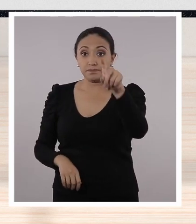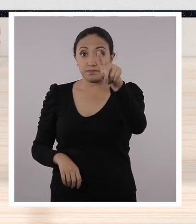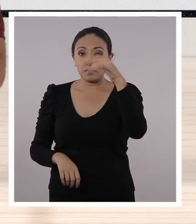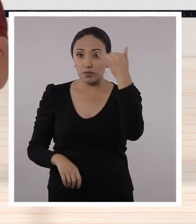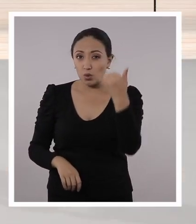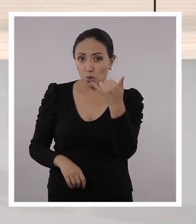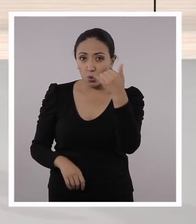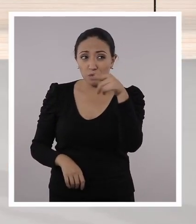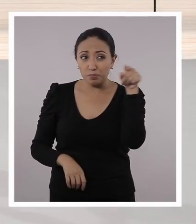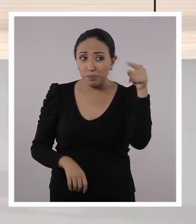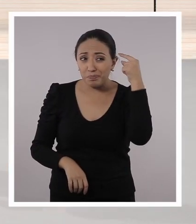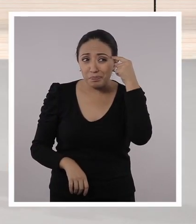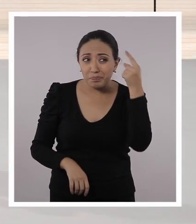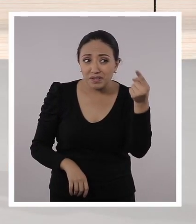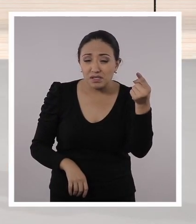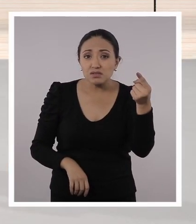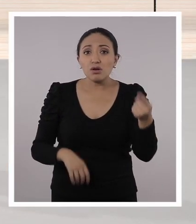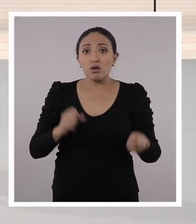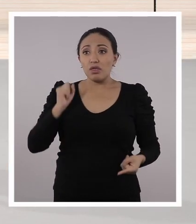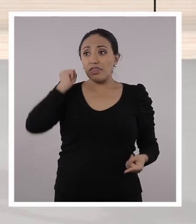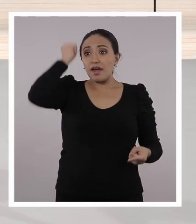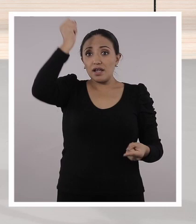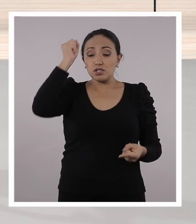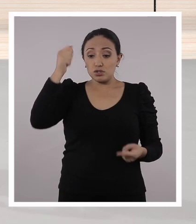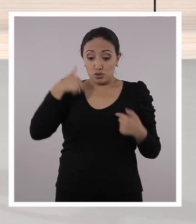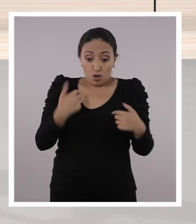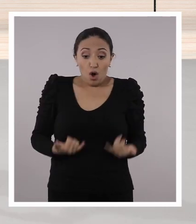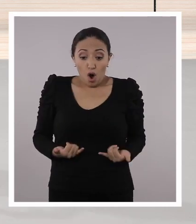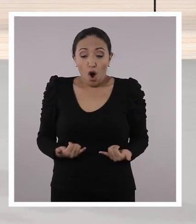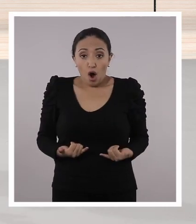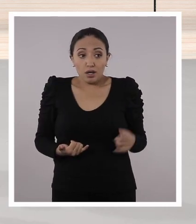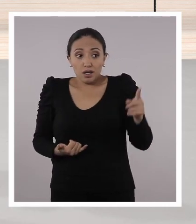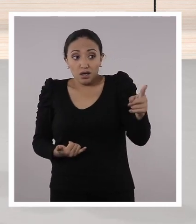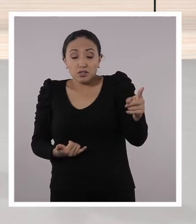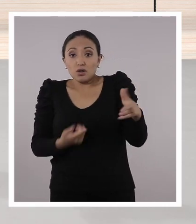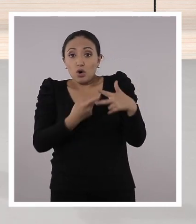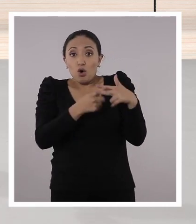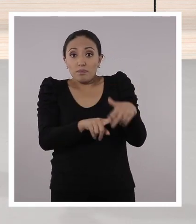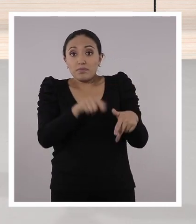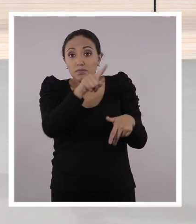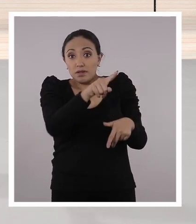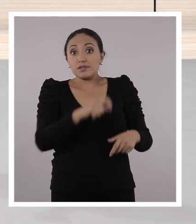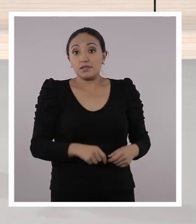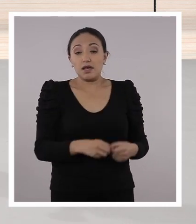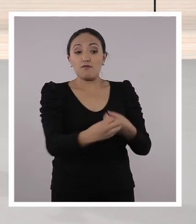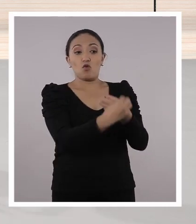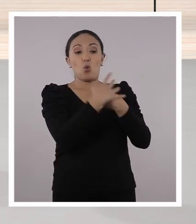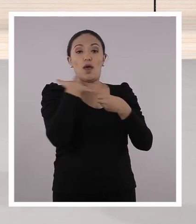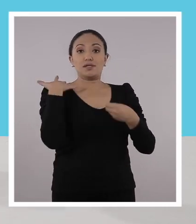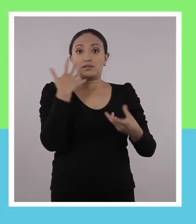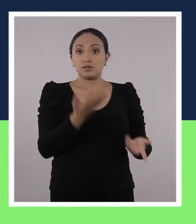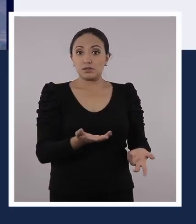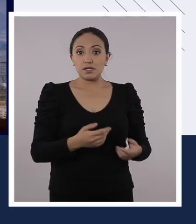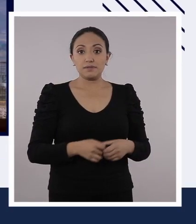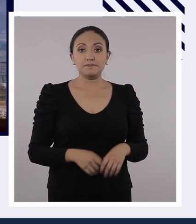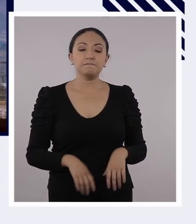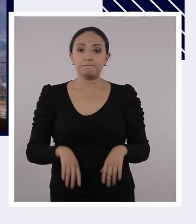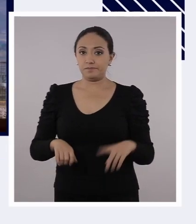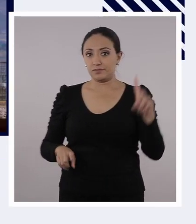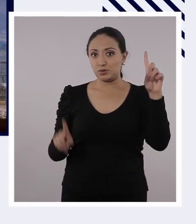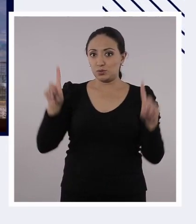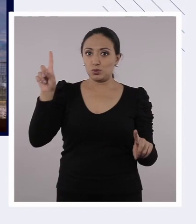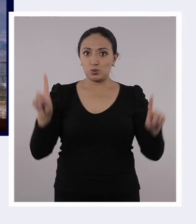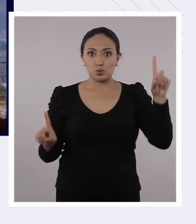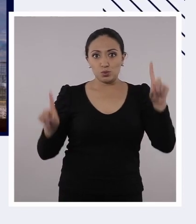trata, yo creo que hoy en día, pensar en eso, en los derechos que tenemos los trabajadores para alcanzar un trabajo digno y justo. A ver, profe, ya